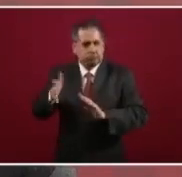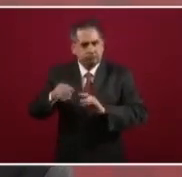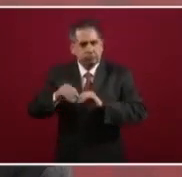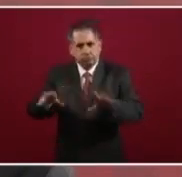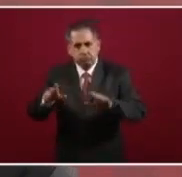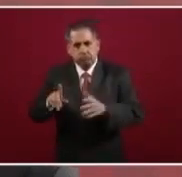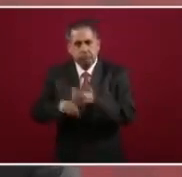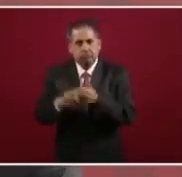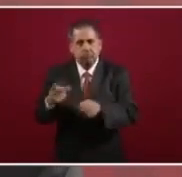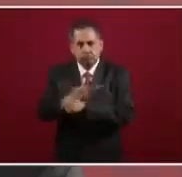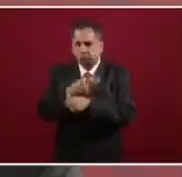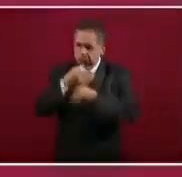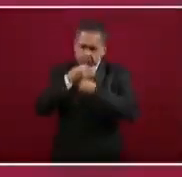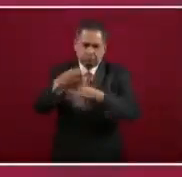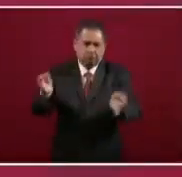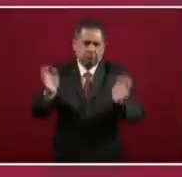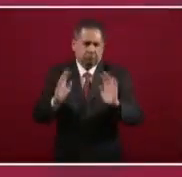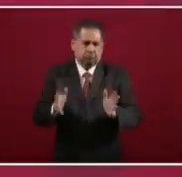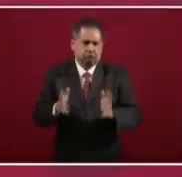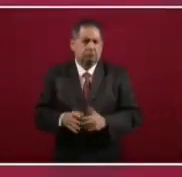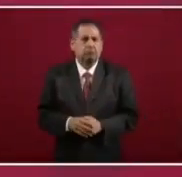lo que había pasado